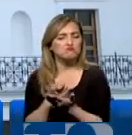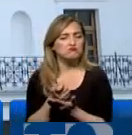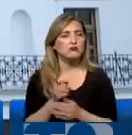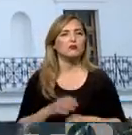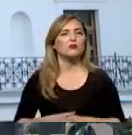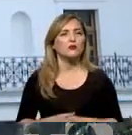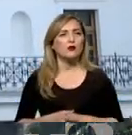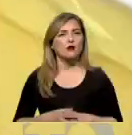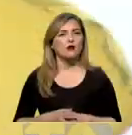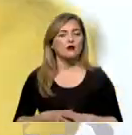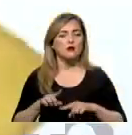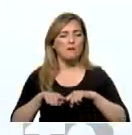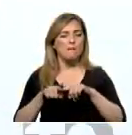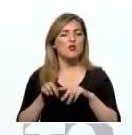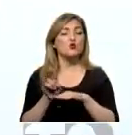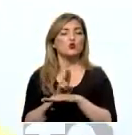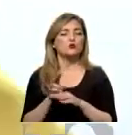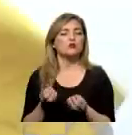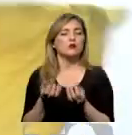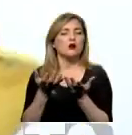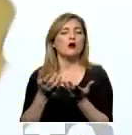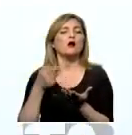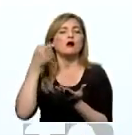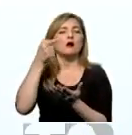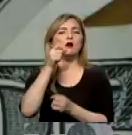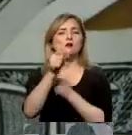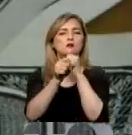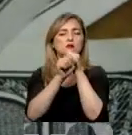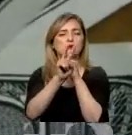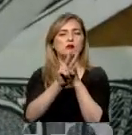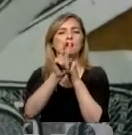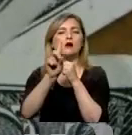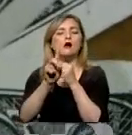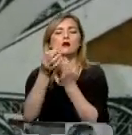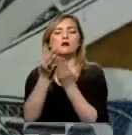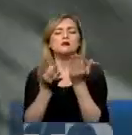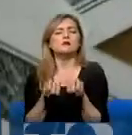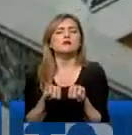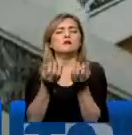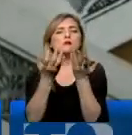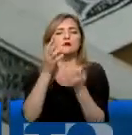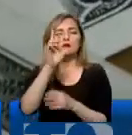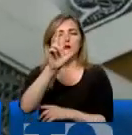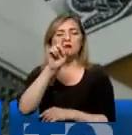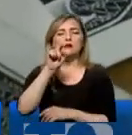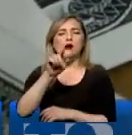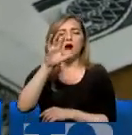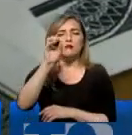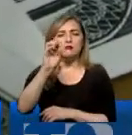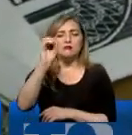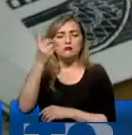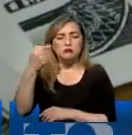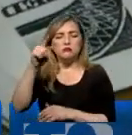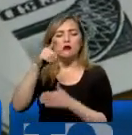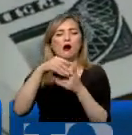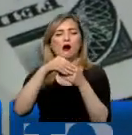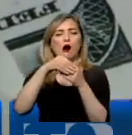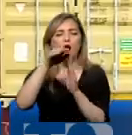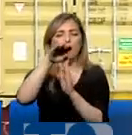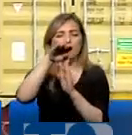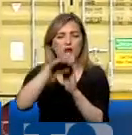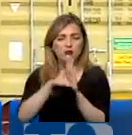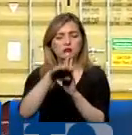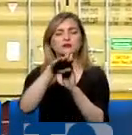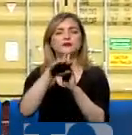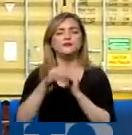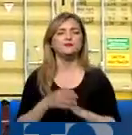El presupuesto general del Estado que regirá para 2021 será de unos 3.500 millones de dólares menos,